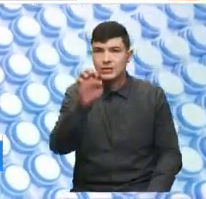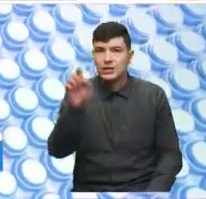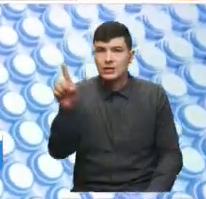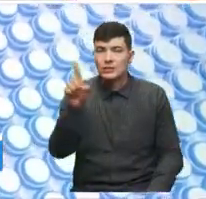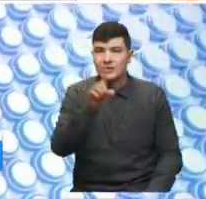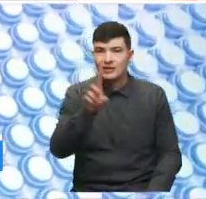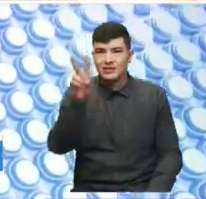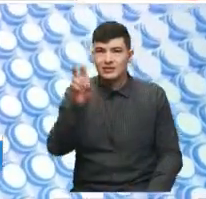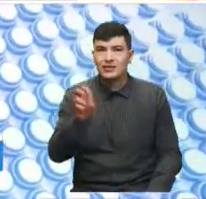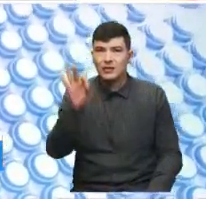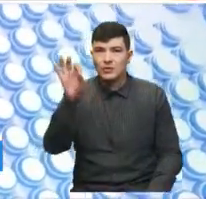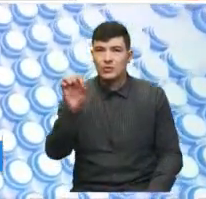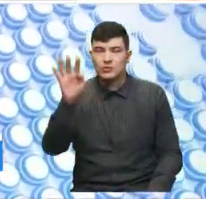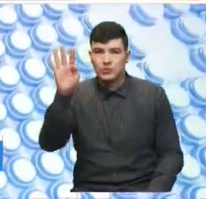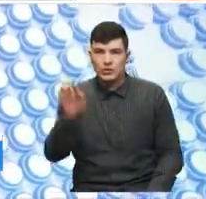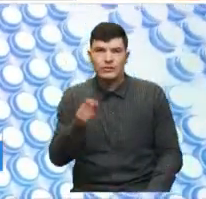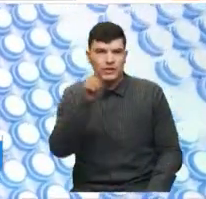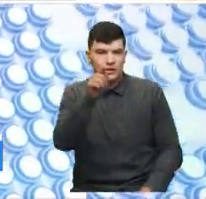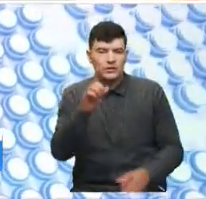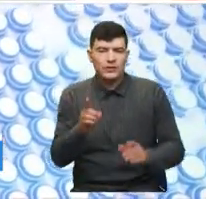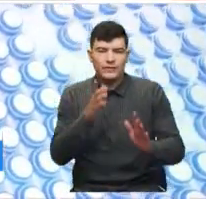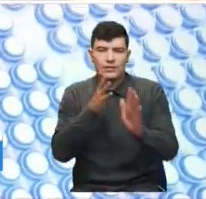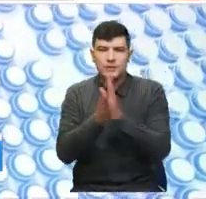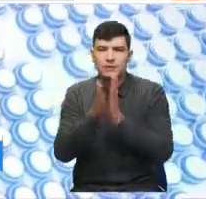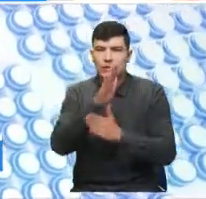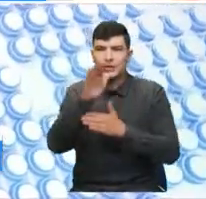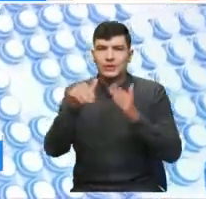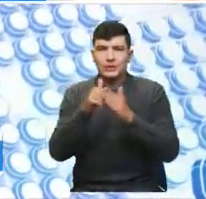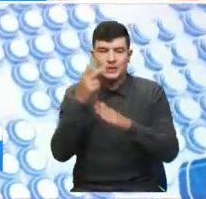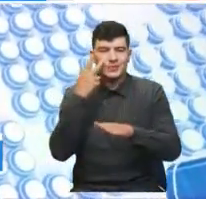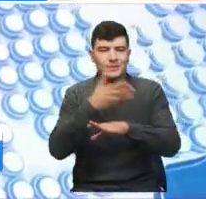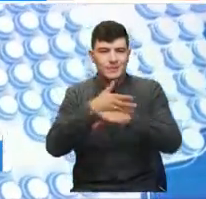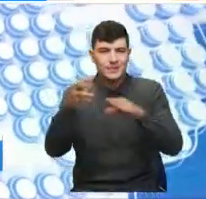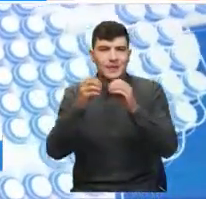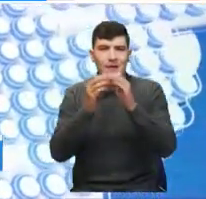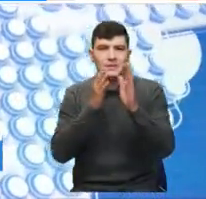321-391-1789. Es la información hasta el momento con la cámara de David García, Stephanie Payares para Oriente Noticias.